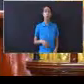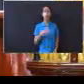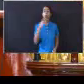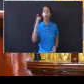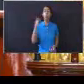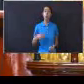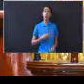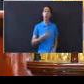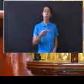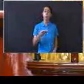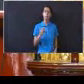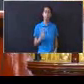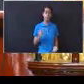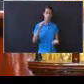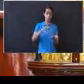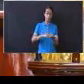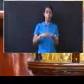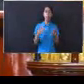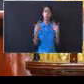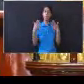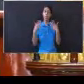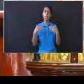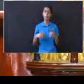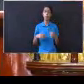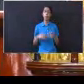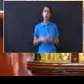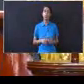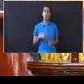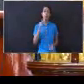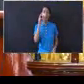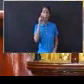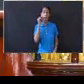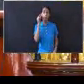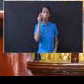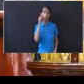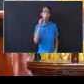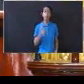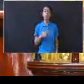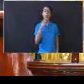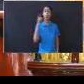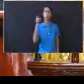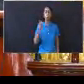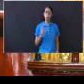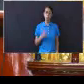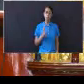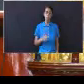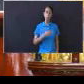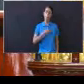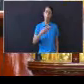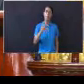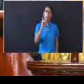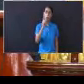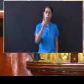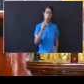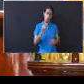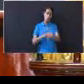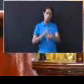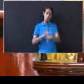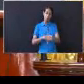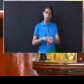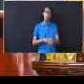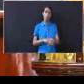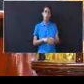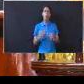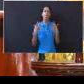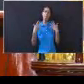hermano, en medio del calor de las pruebas. Siempre el Señor manda un momento de refrigerio. Si usted se puso a ver ayer,